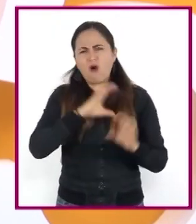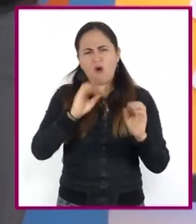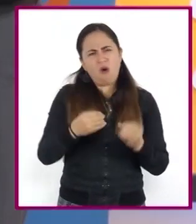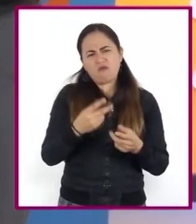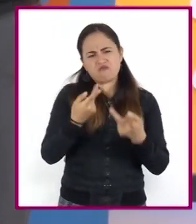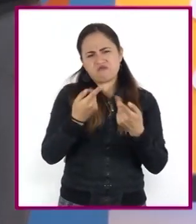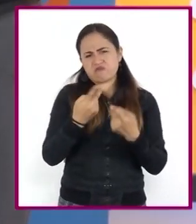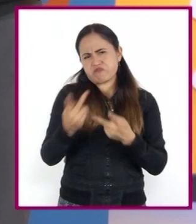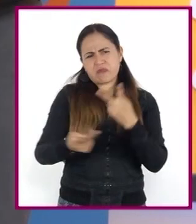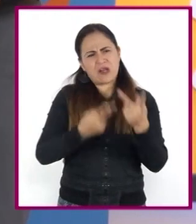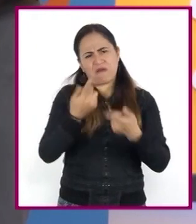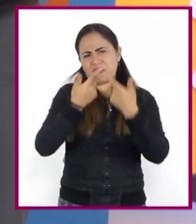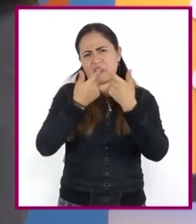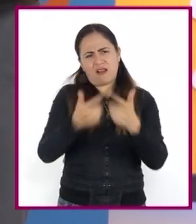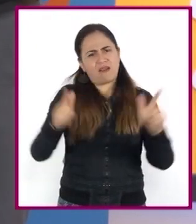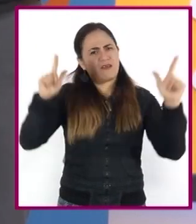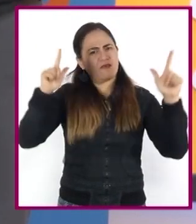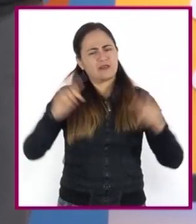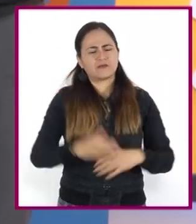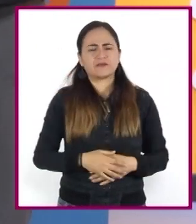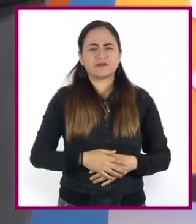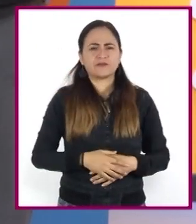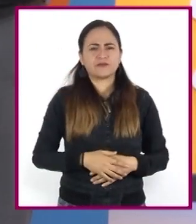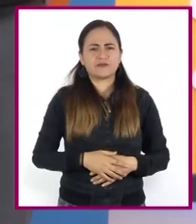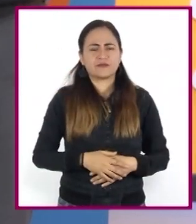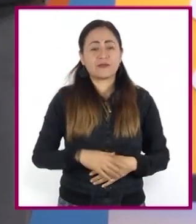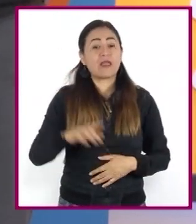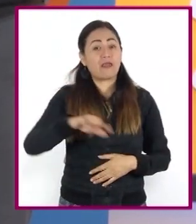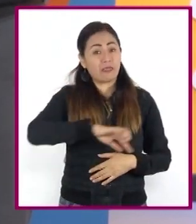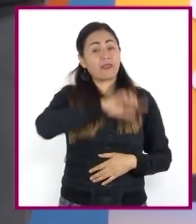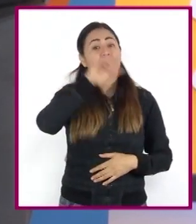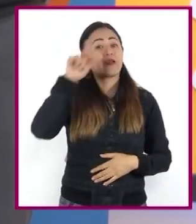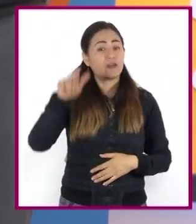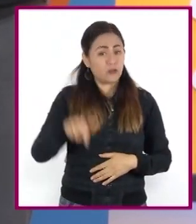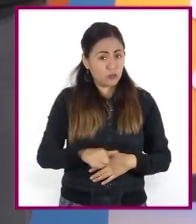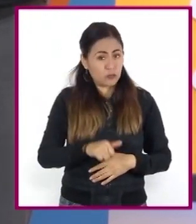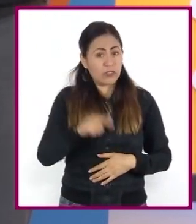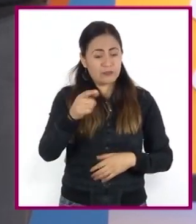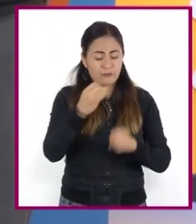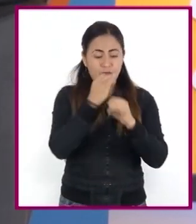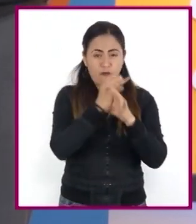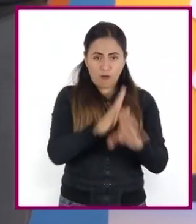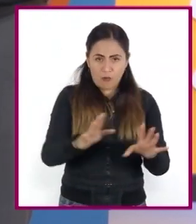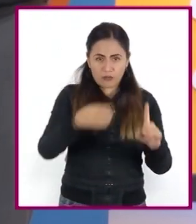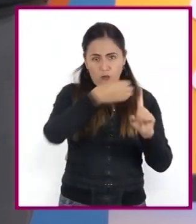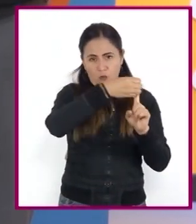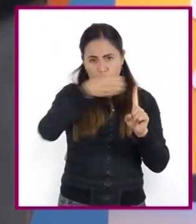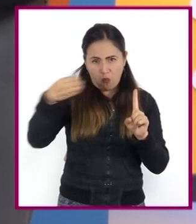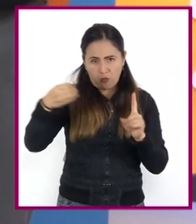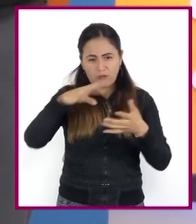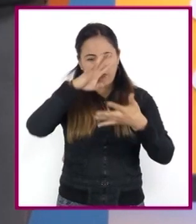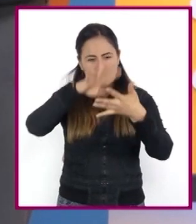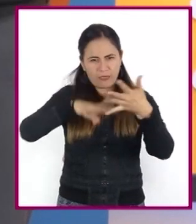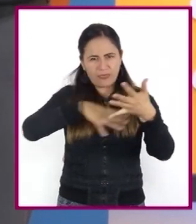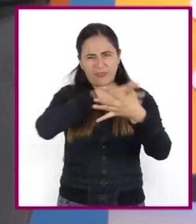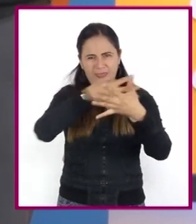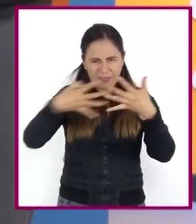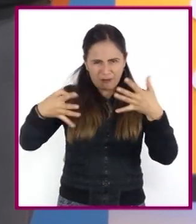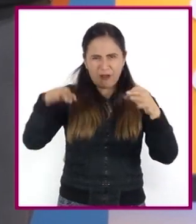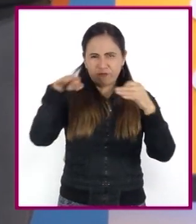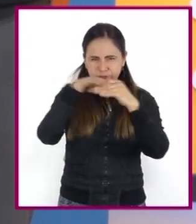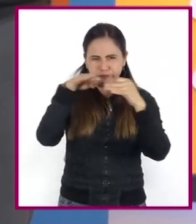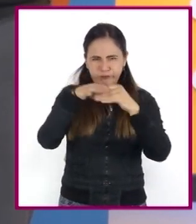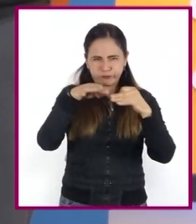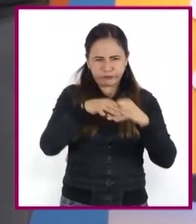ocurra. Consideren que posteriormente deberán organizar la información en una tabla de frecuencias.